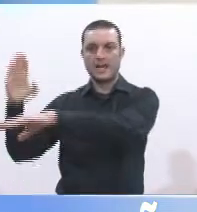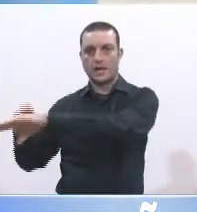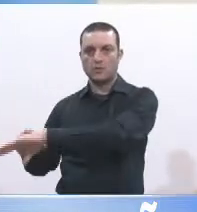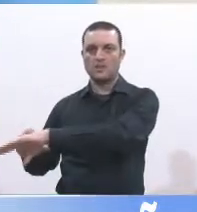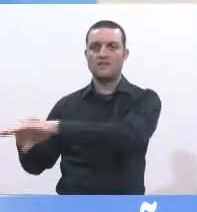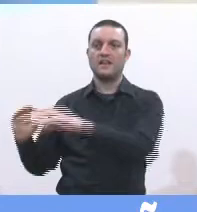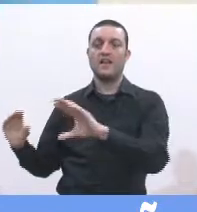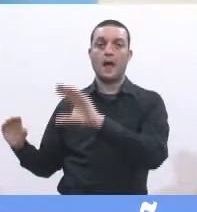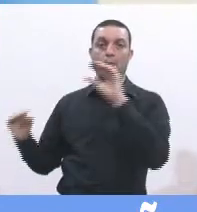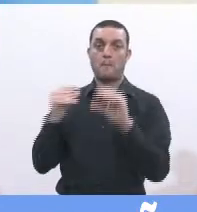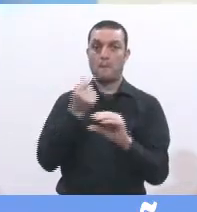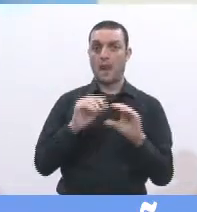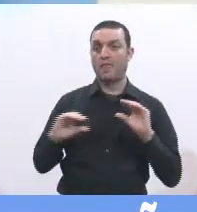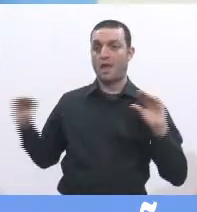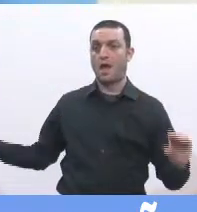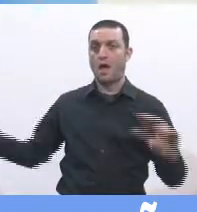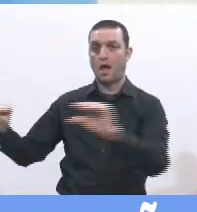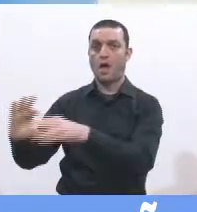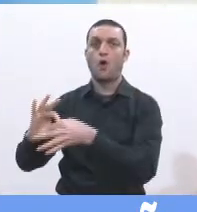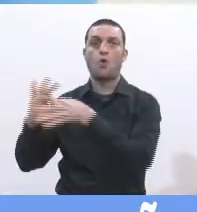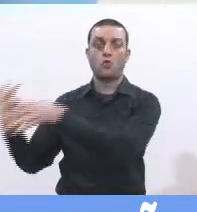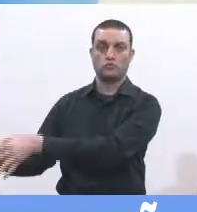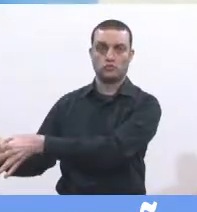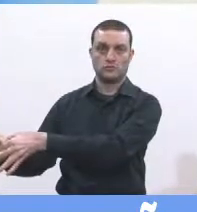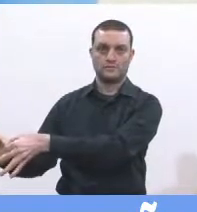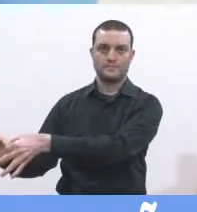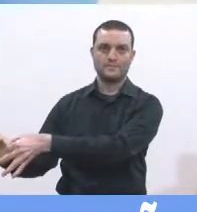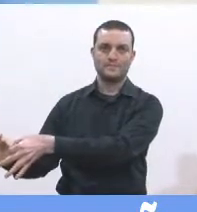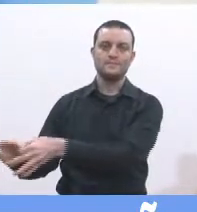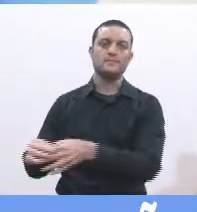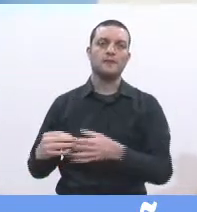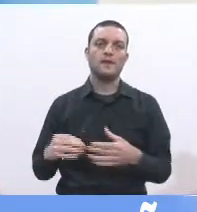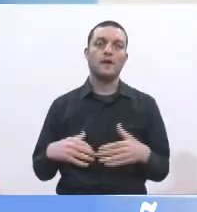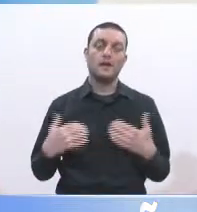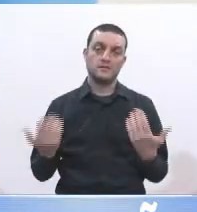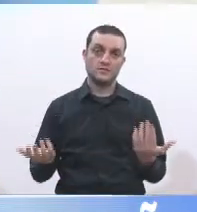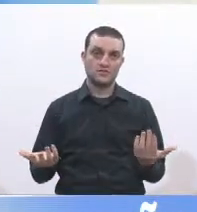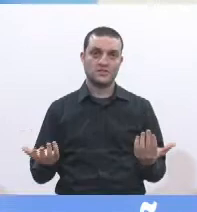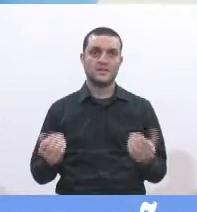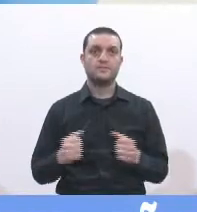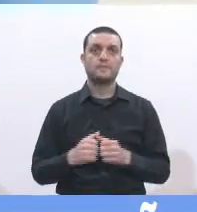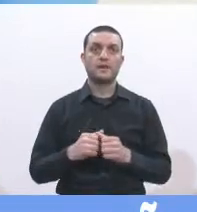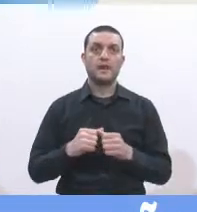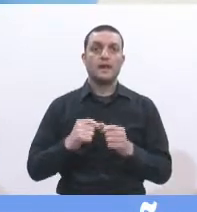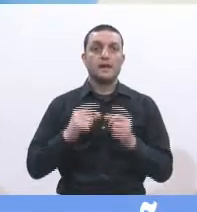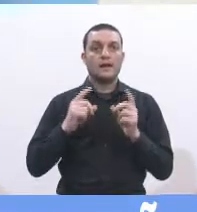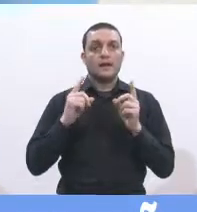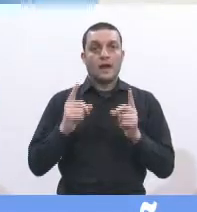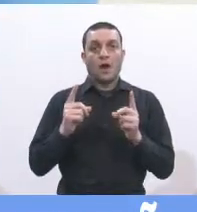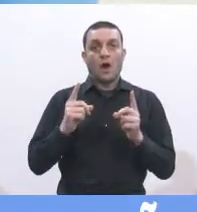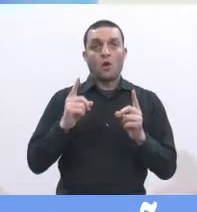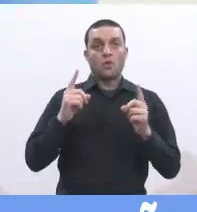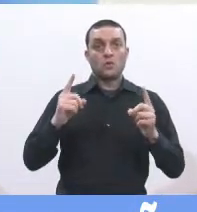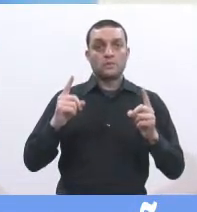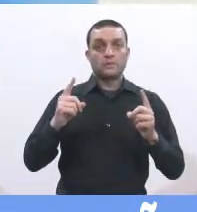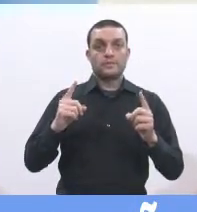es un error, nosotros como senadores y senadoras, que creyéramos que la competencia de una de las cuestiones es solamente la